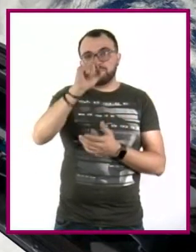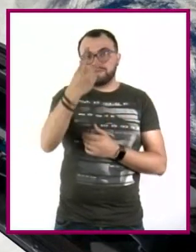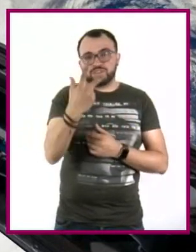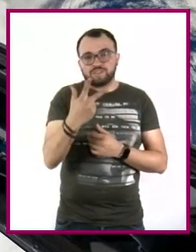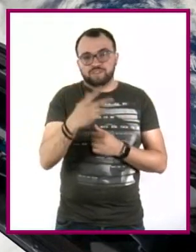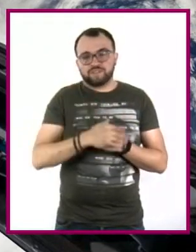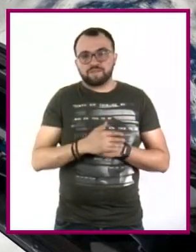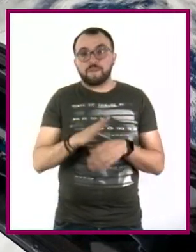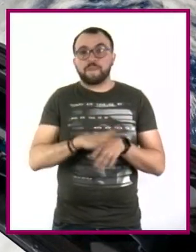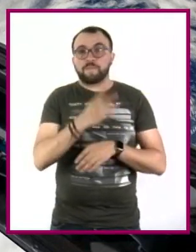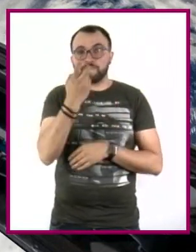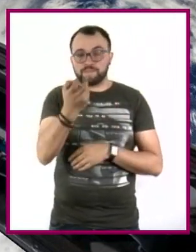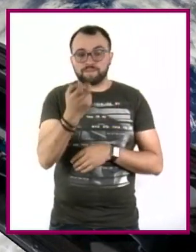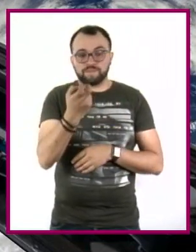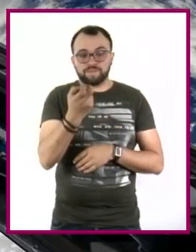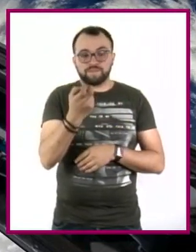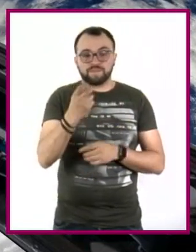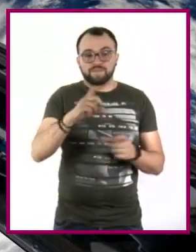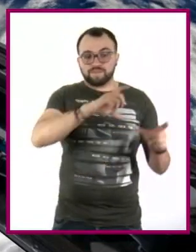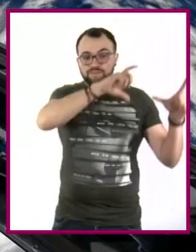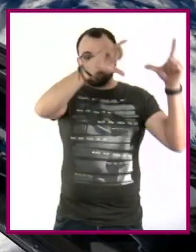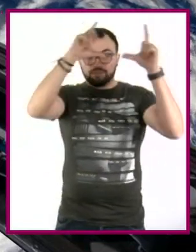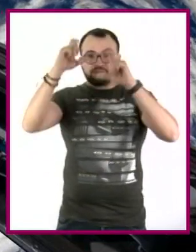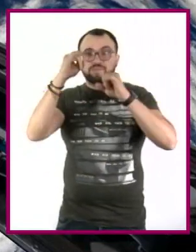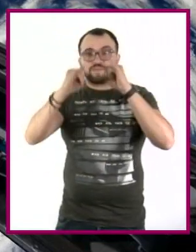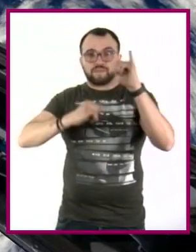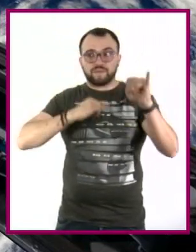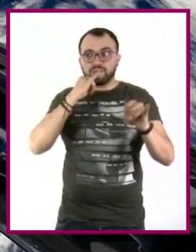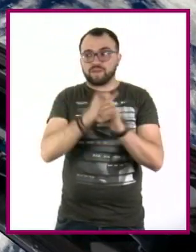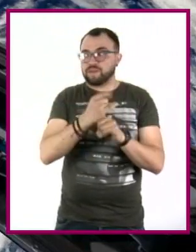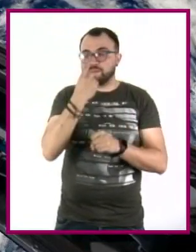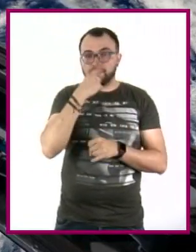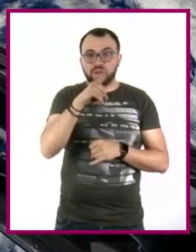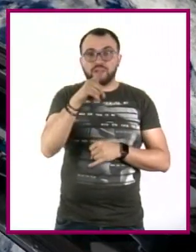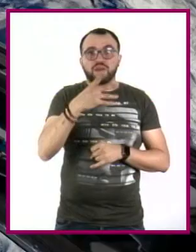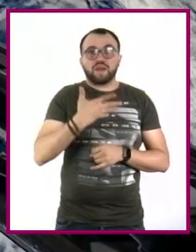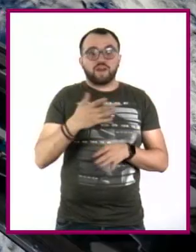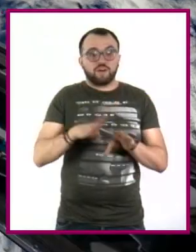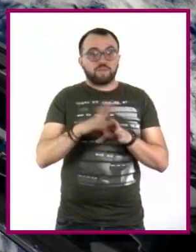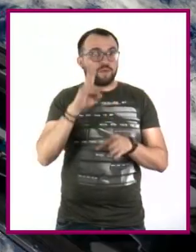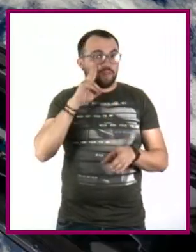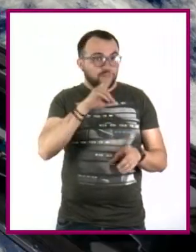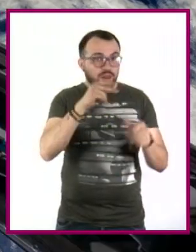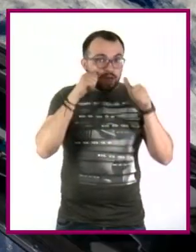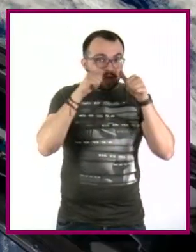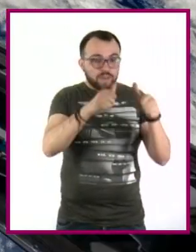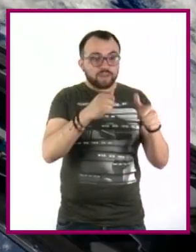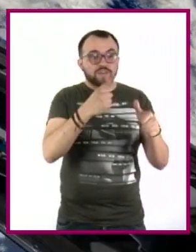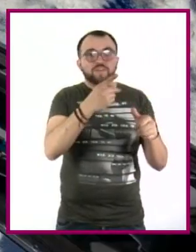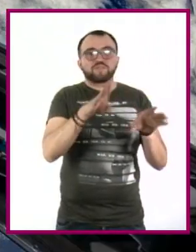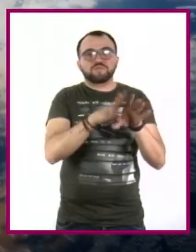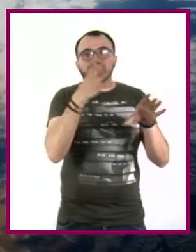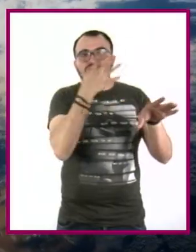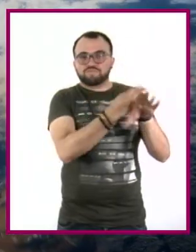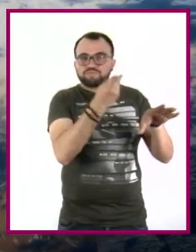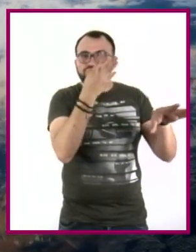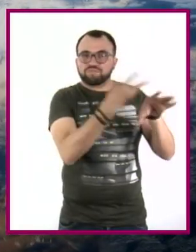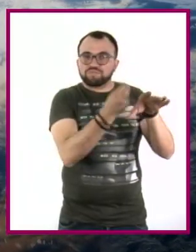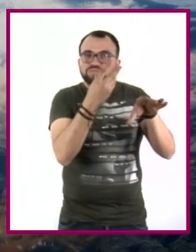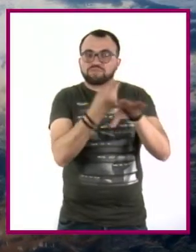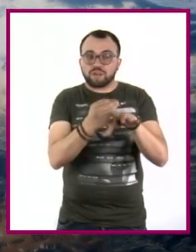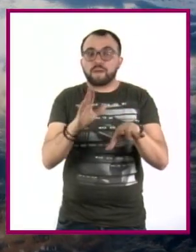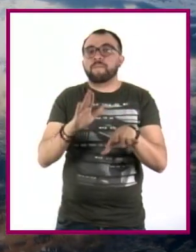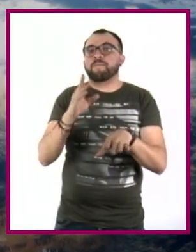eso, está en la Estación Espacial Internacional, para que ahí lo tengan bien checadito y le den mantenimiento necesario. Para eso,